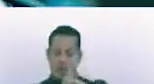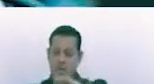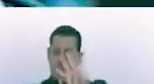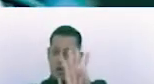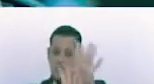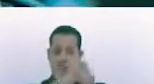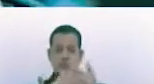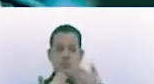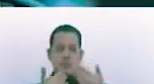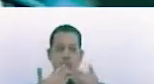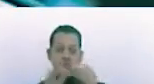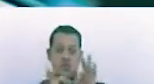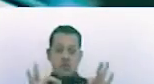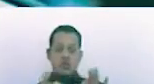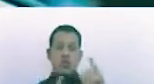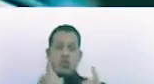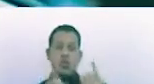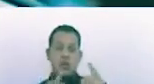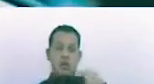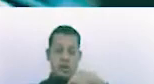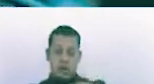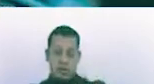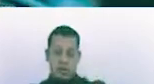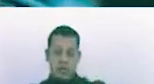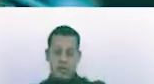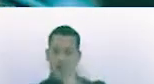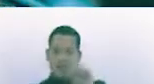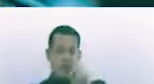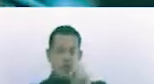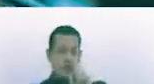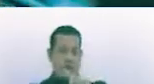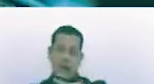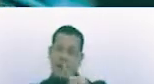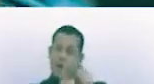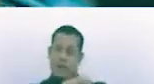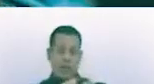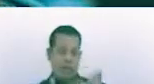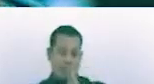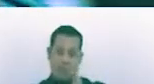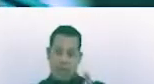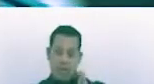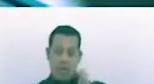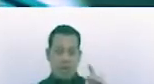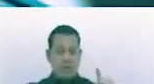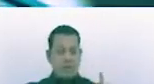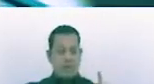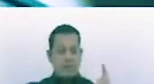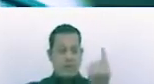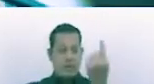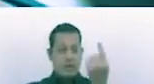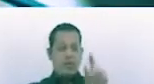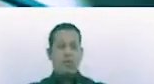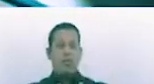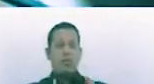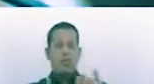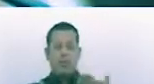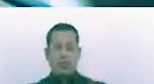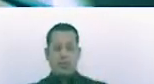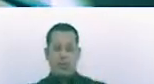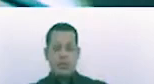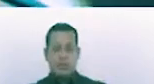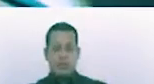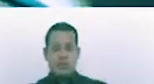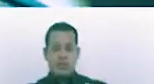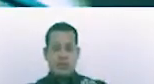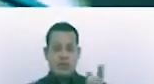claramente definido cuáles son los plazos y que no se está modificando nada, es primero porque